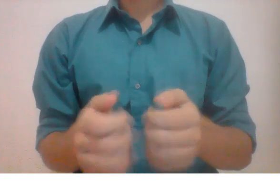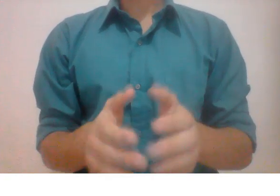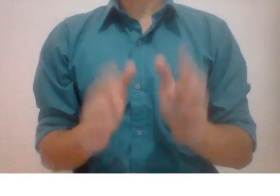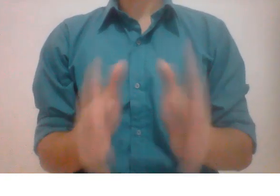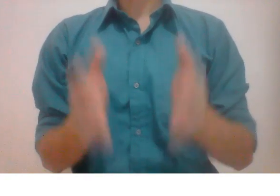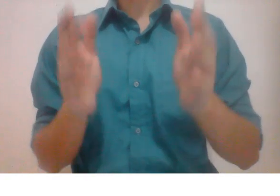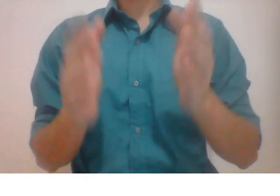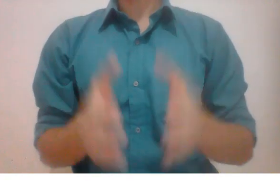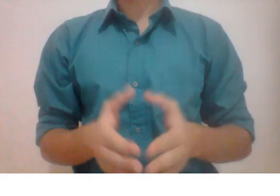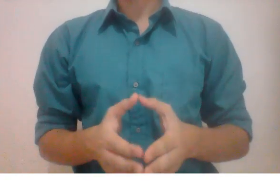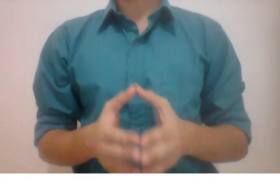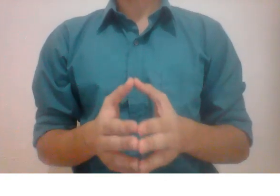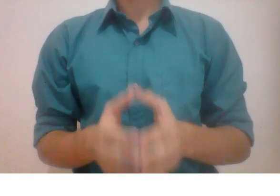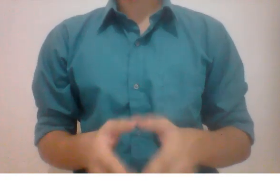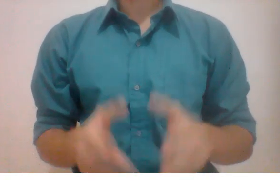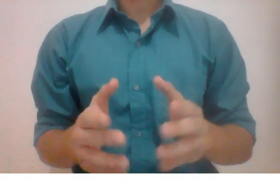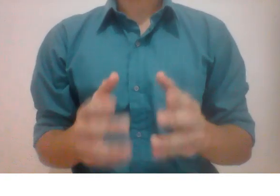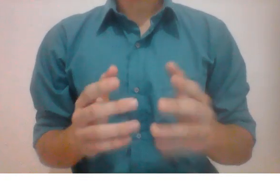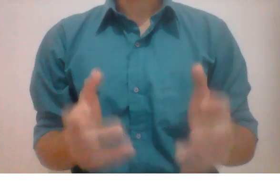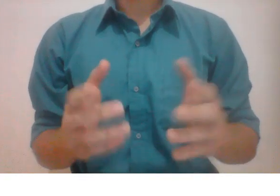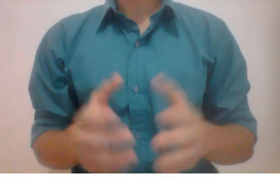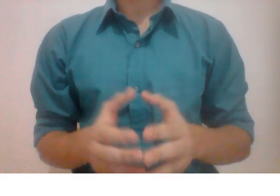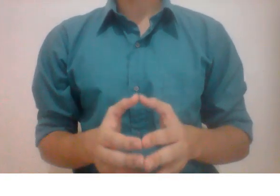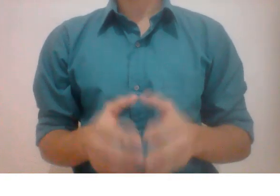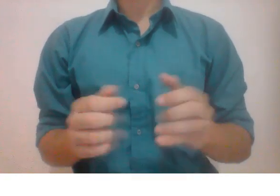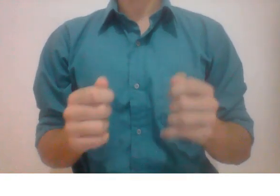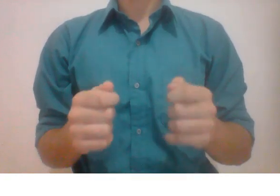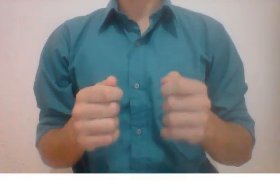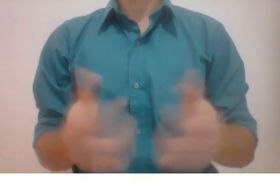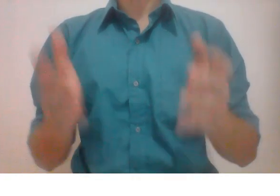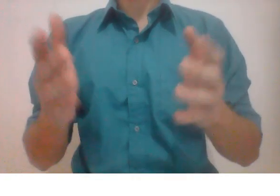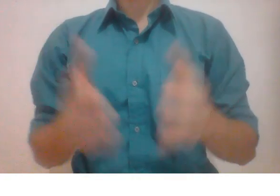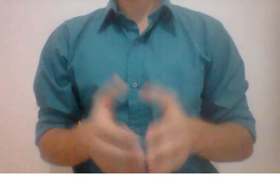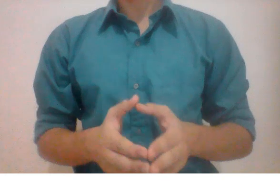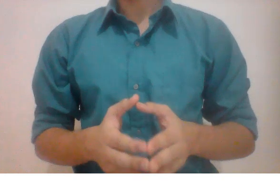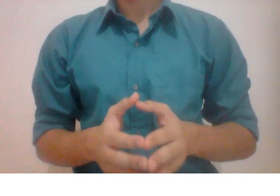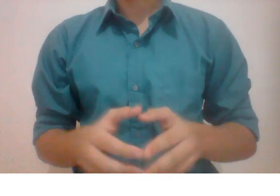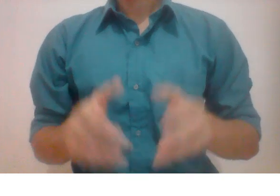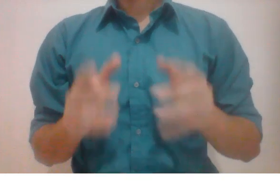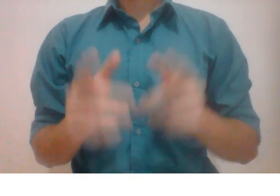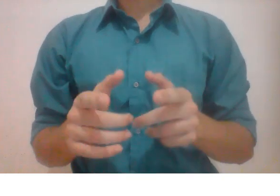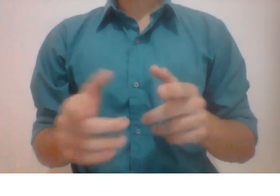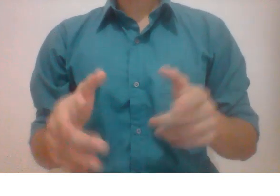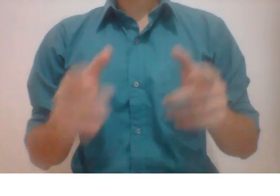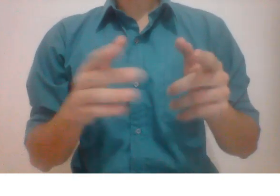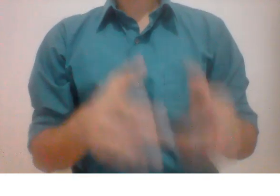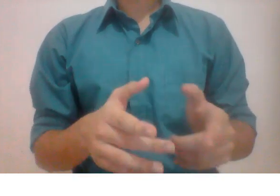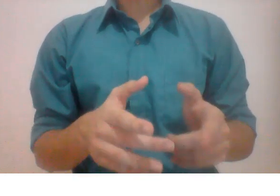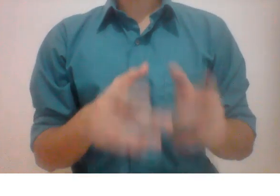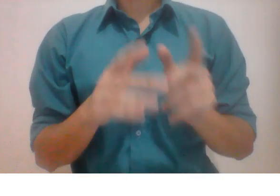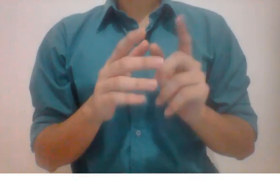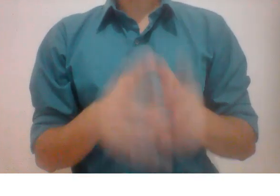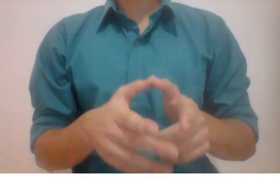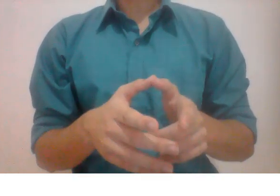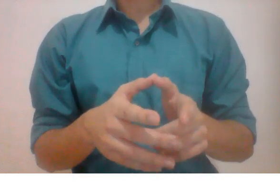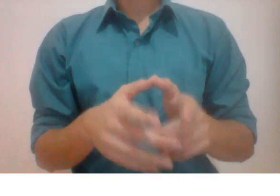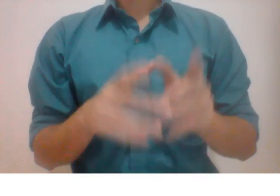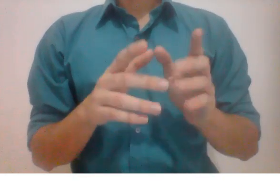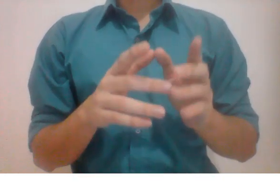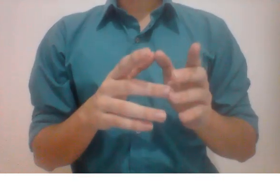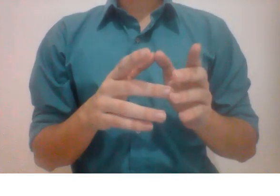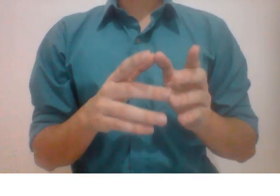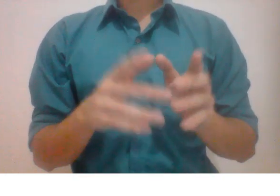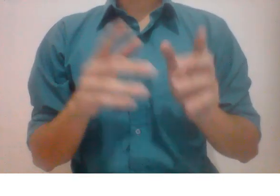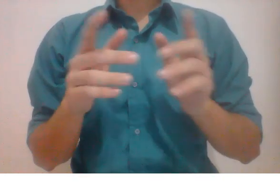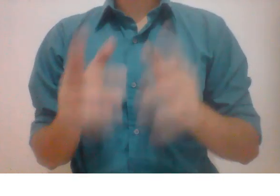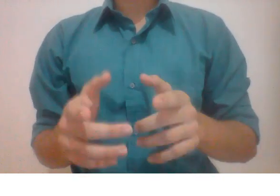Anaya dice que quiere regresar a la vida pública para apoyar a la gente en una situación crítica que se encuentra, pero el mismo Lozoya lo está señalando